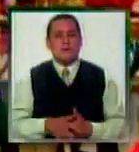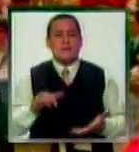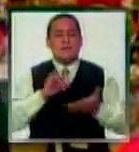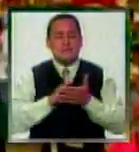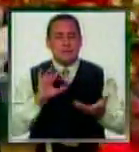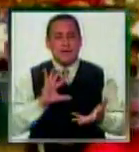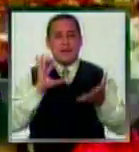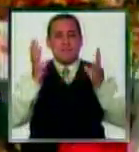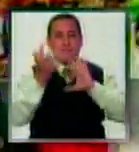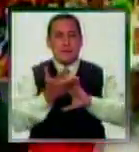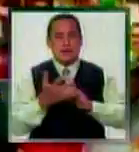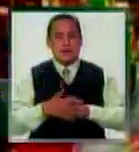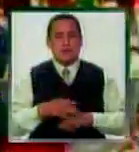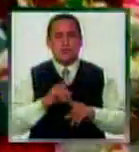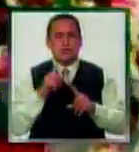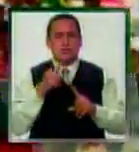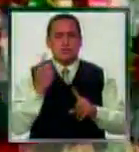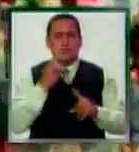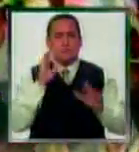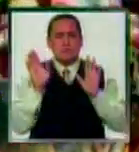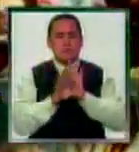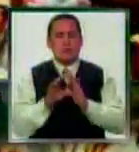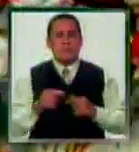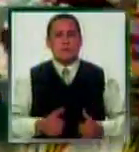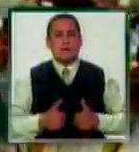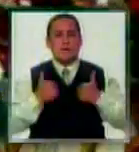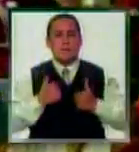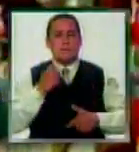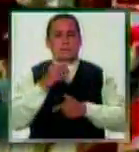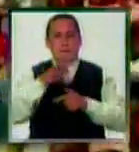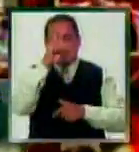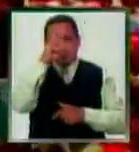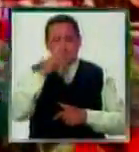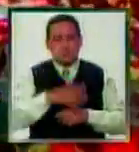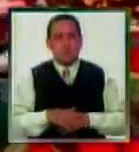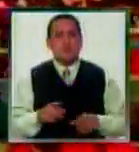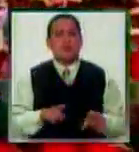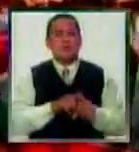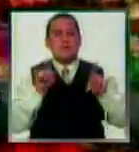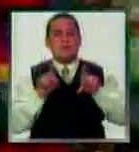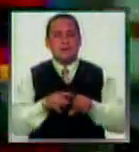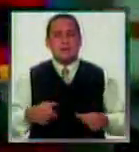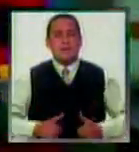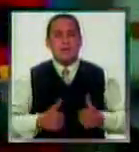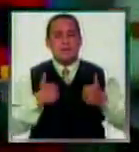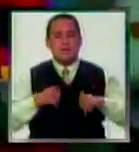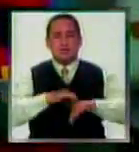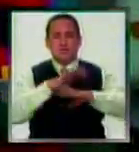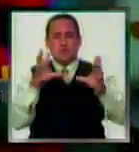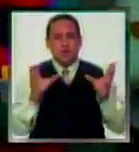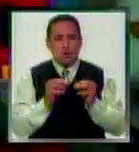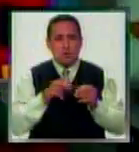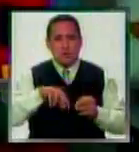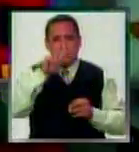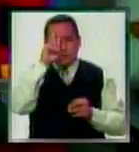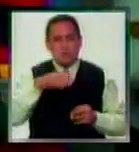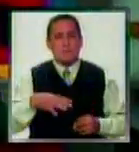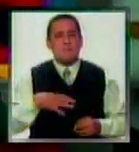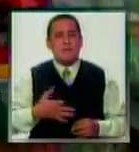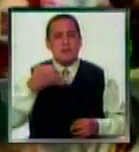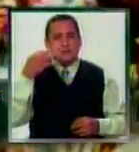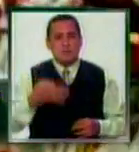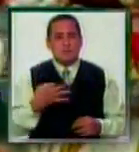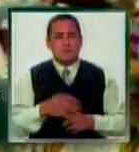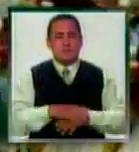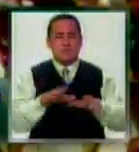va a cambiar no solamente la vida del Cusco, sino la vida del país y particularmente